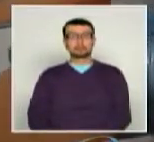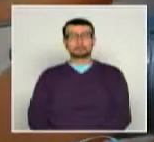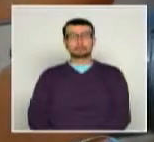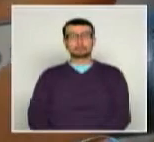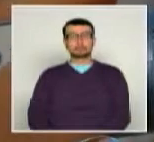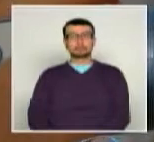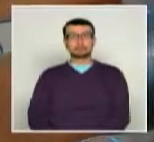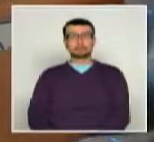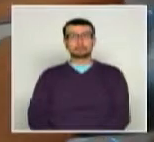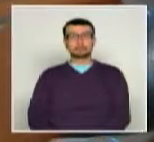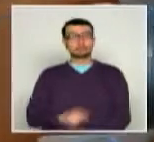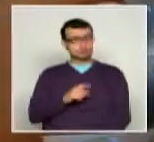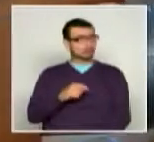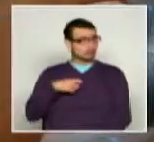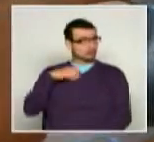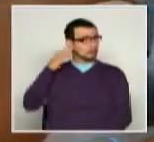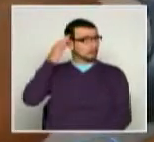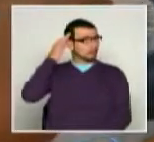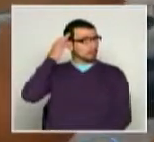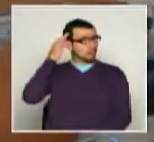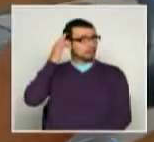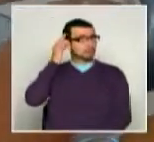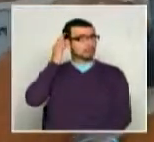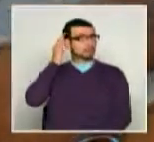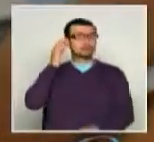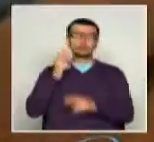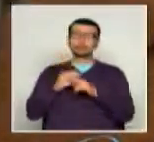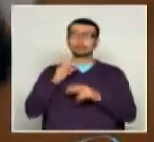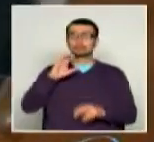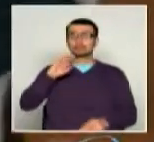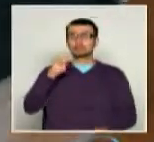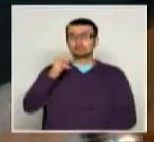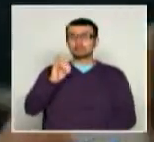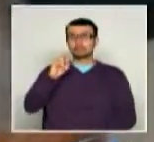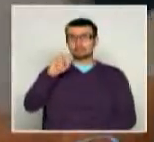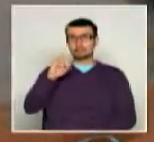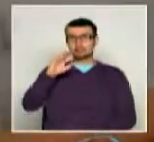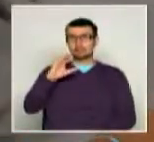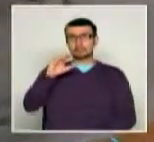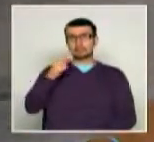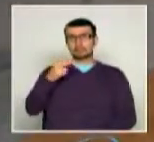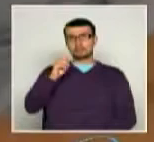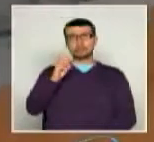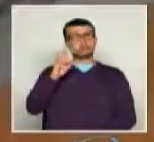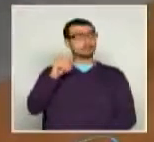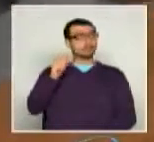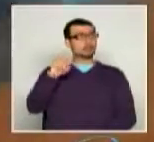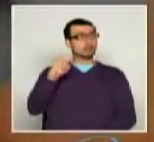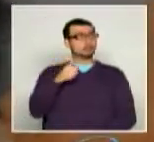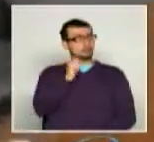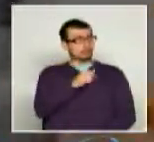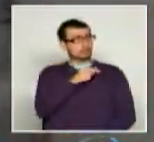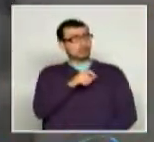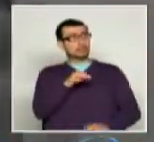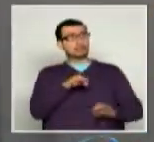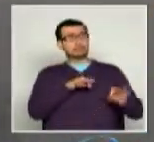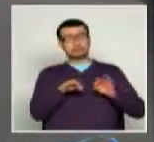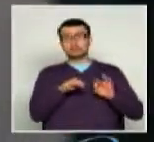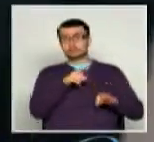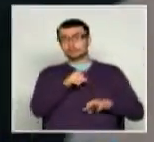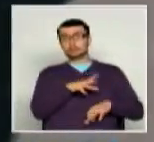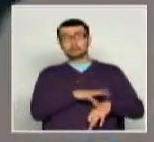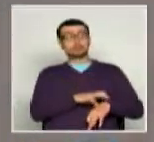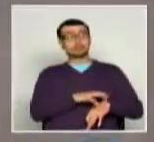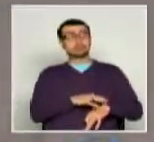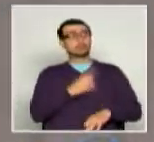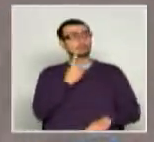Los balines, las chinchetas, que así como lo ha explicado el doctor, me destapa